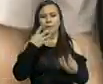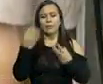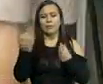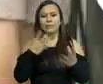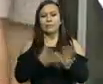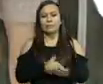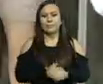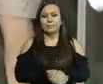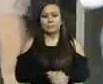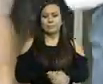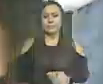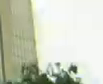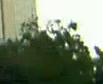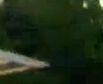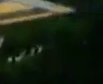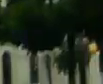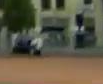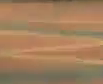pisa